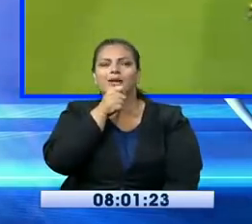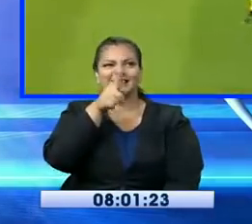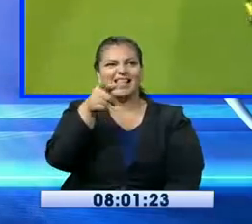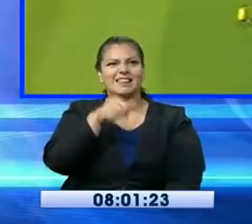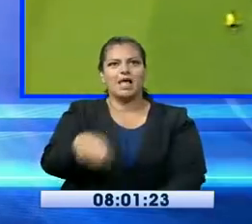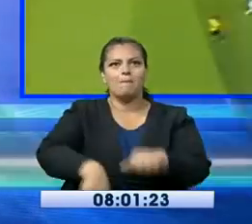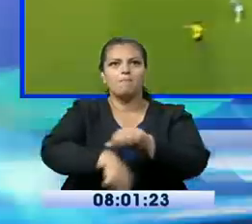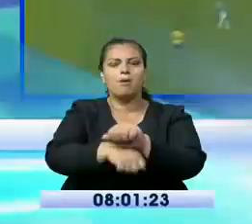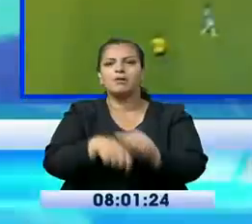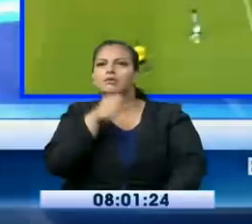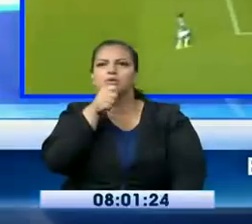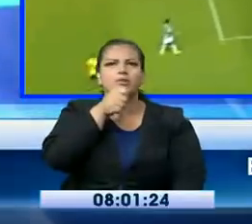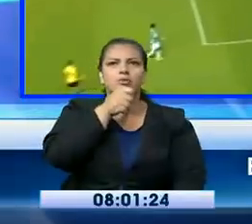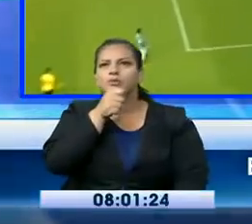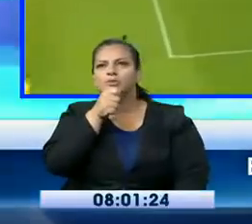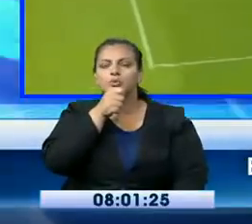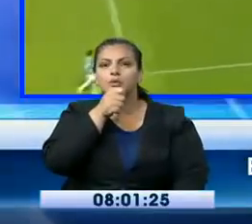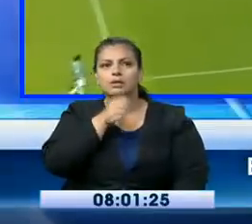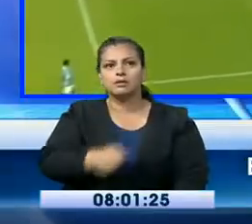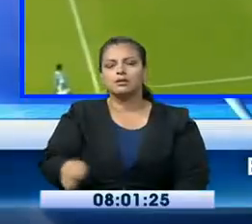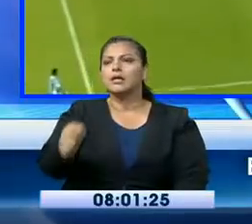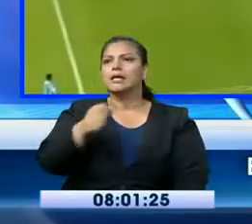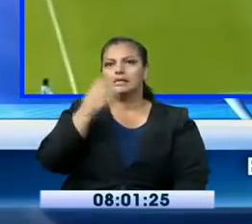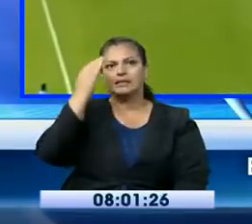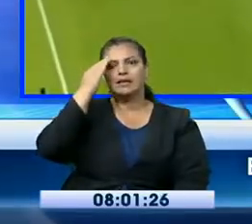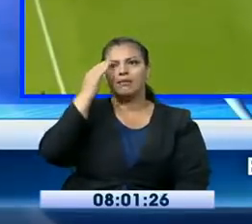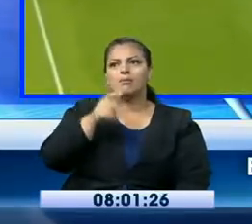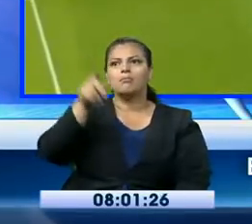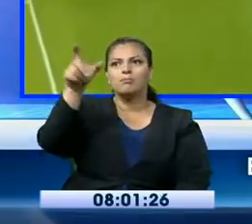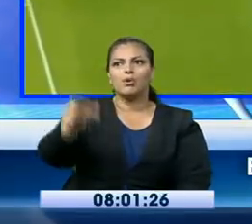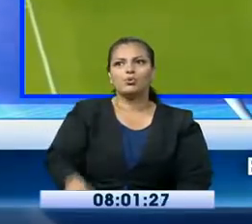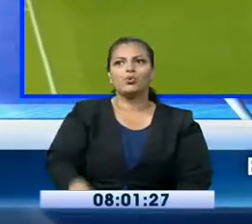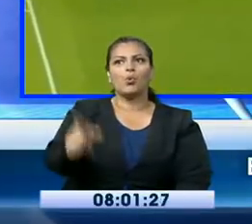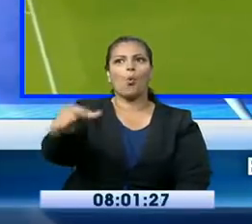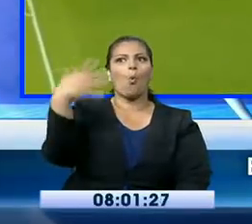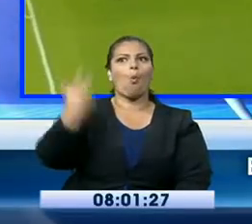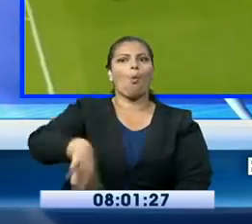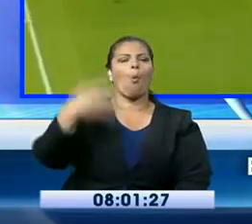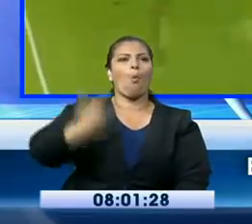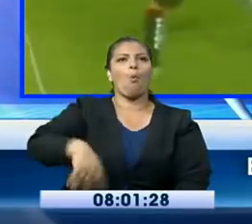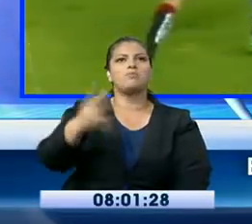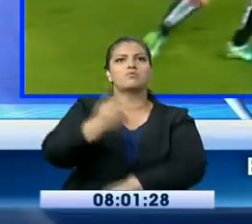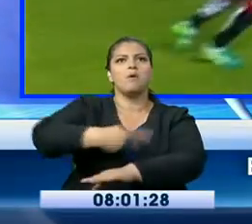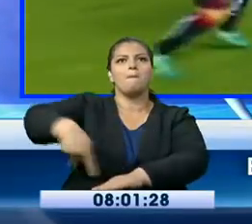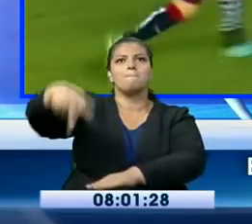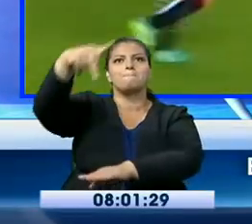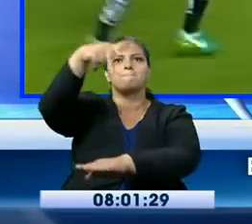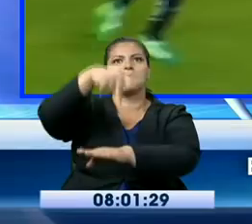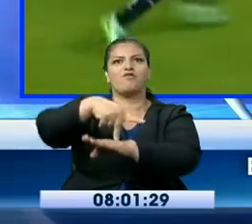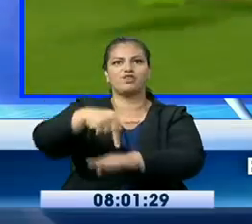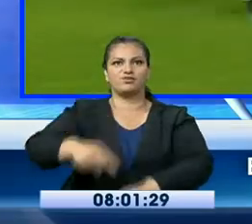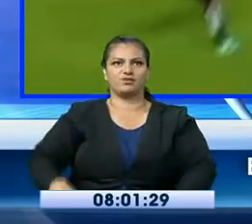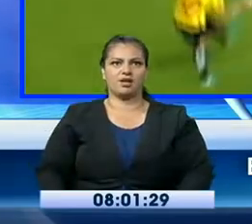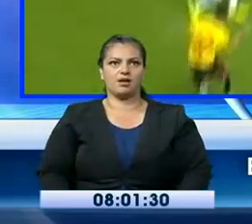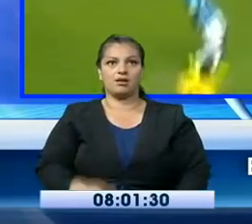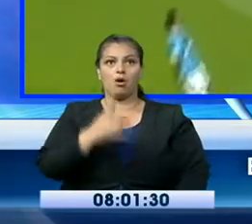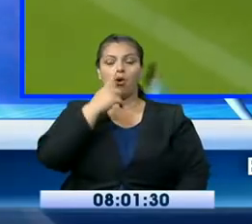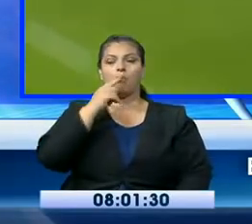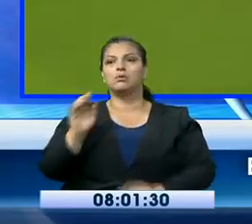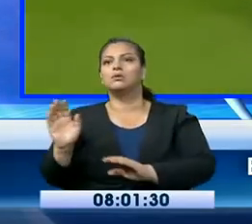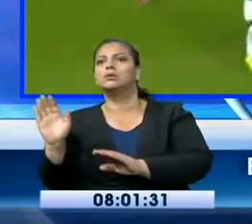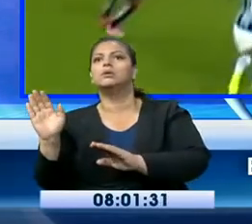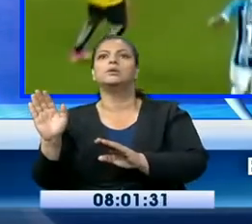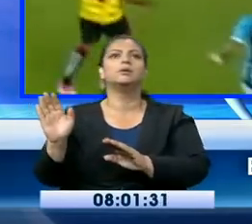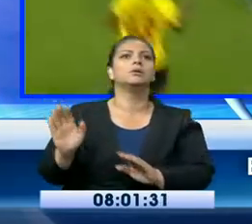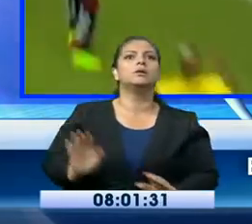pone una barrera día 33 y mal puestas de paso porque si no si la barrera estaba bien alineada